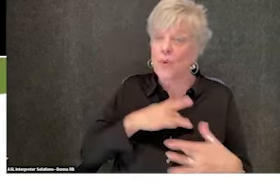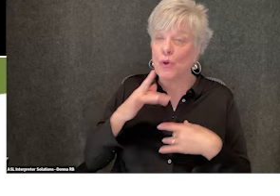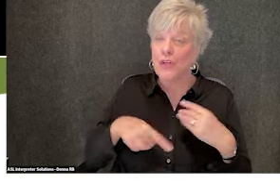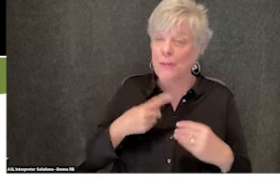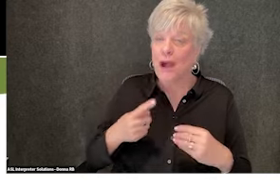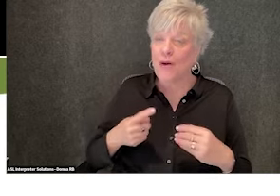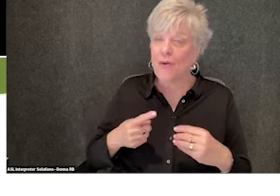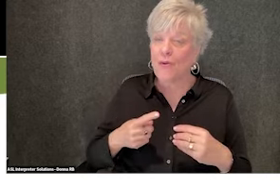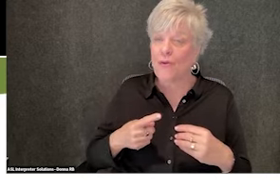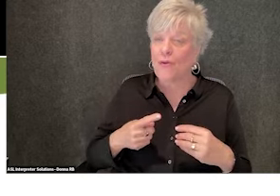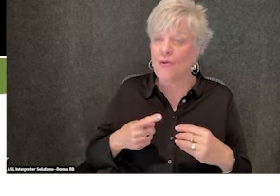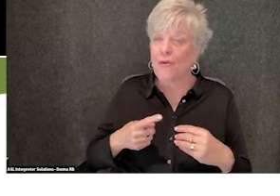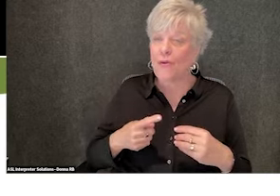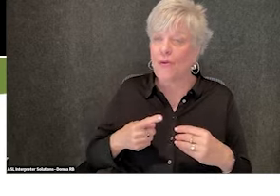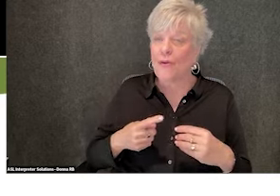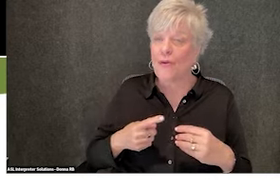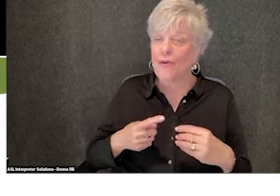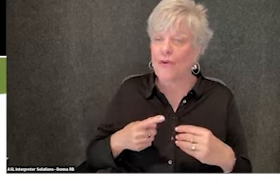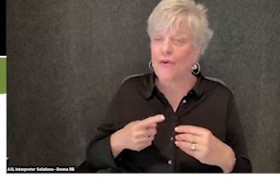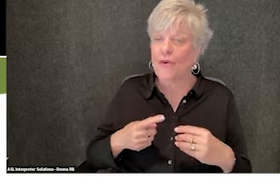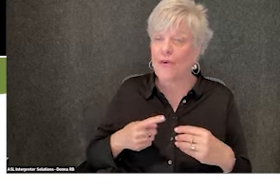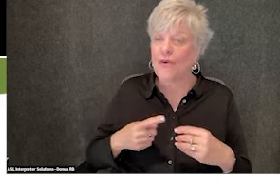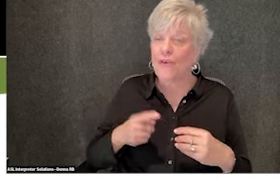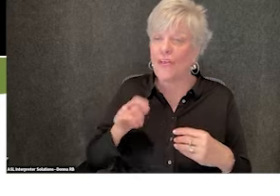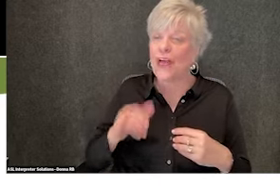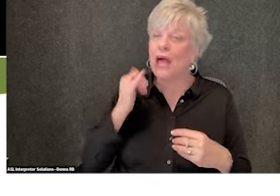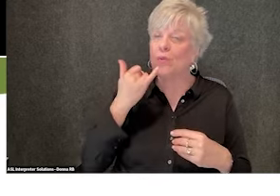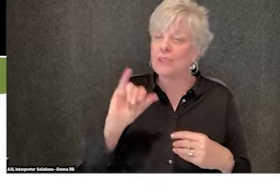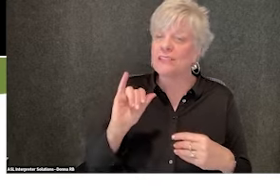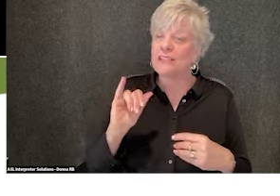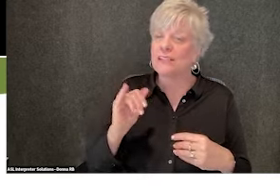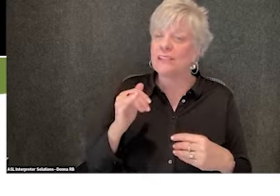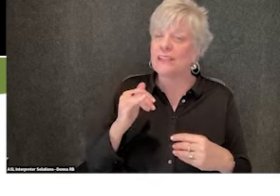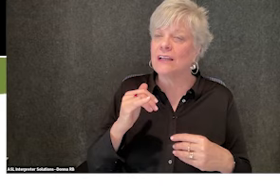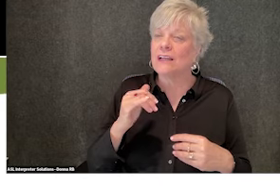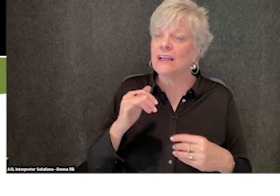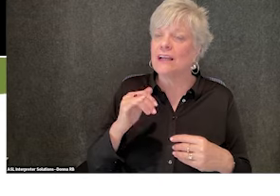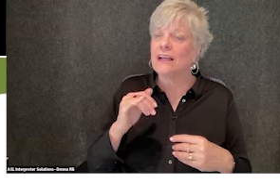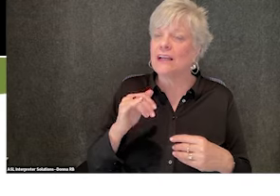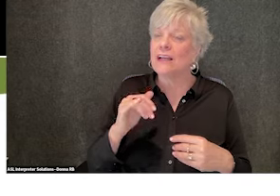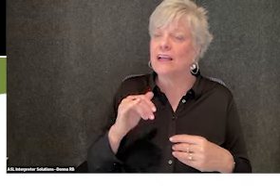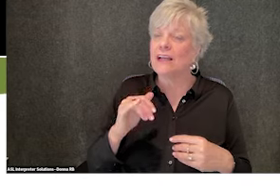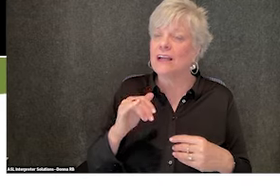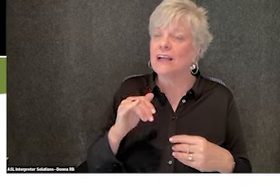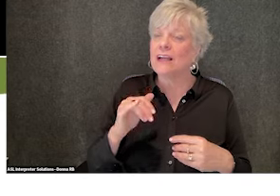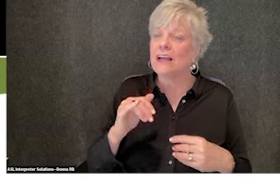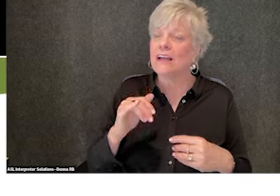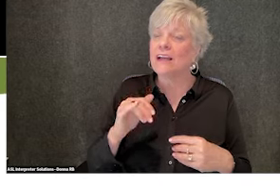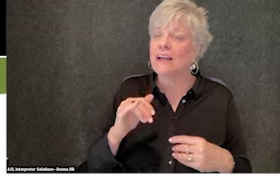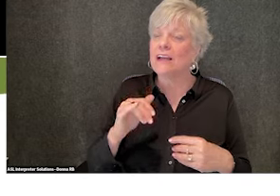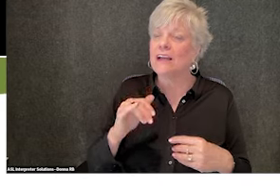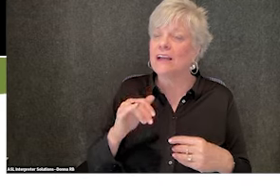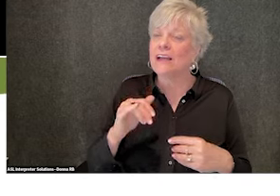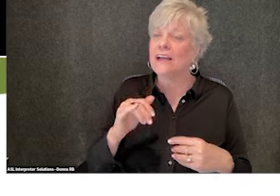la primera vez sobre la toma de decisiones con apoyo. Pensaban en